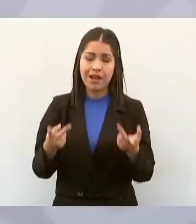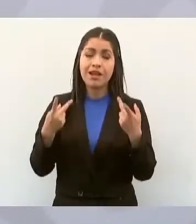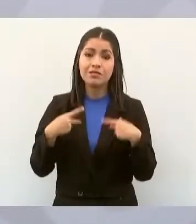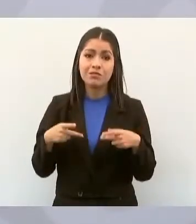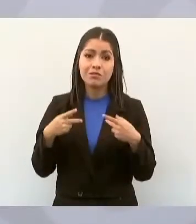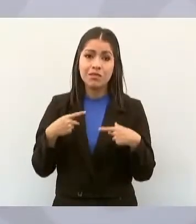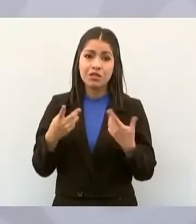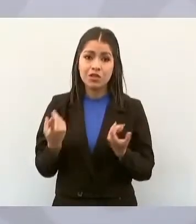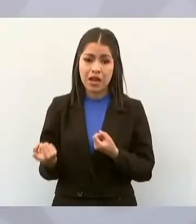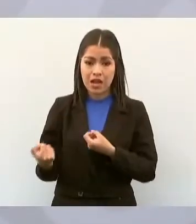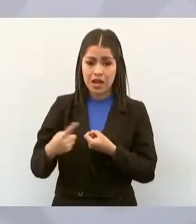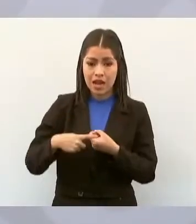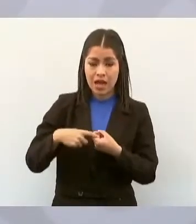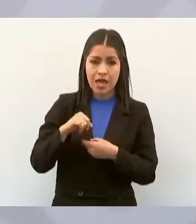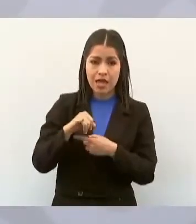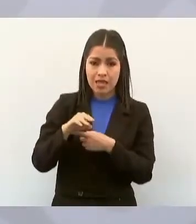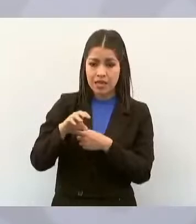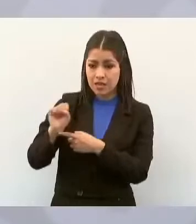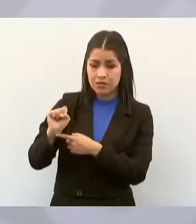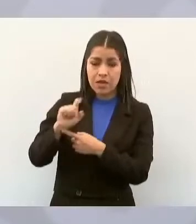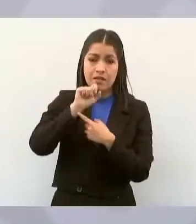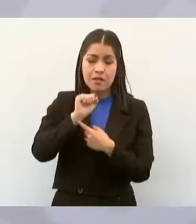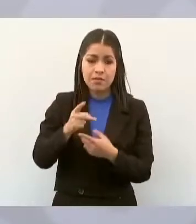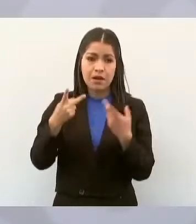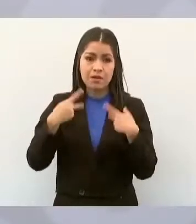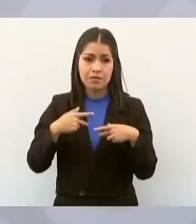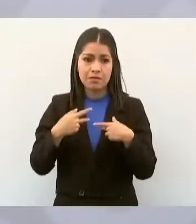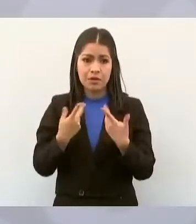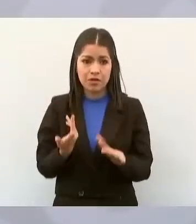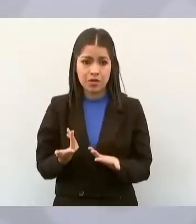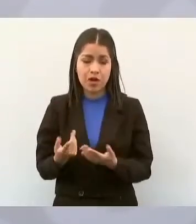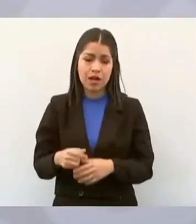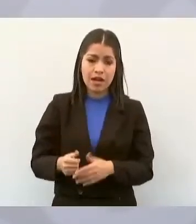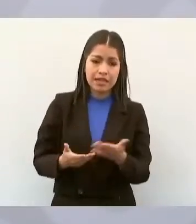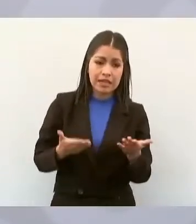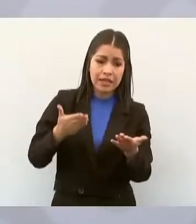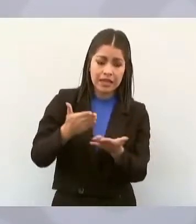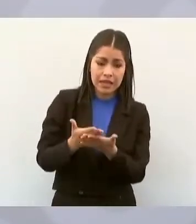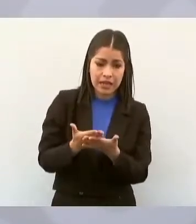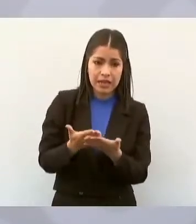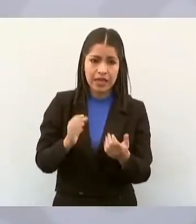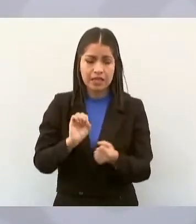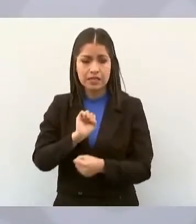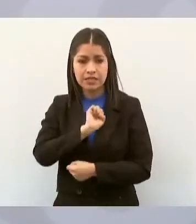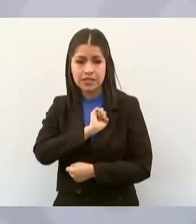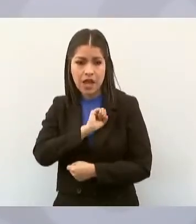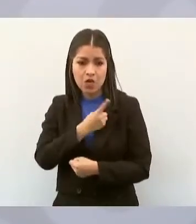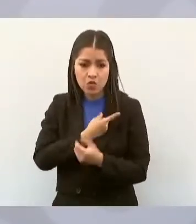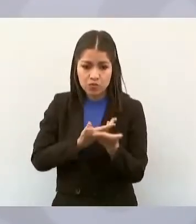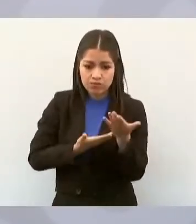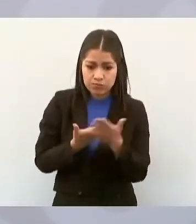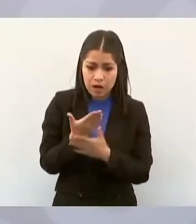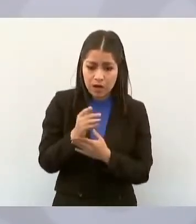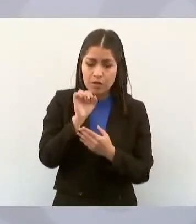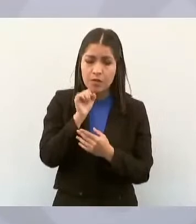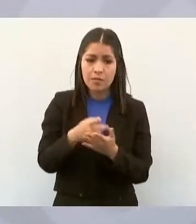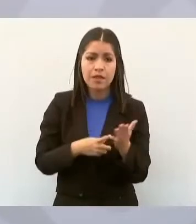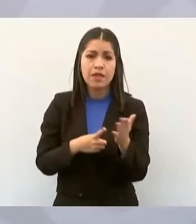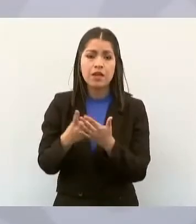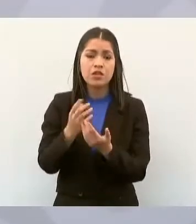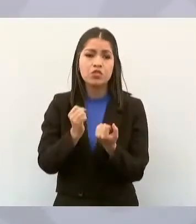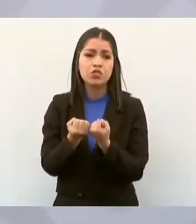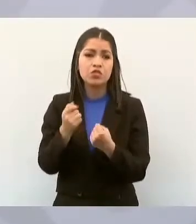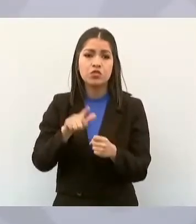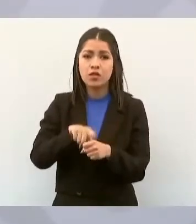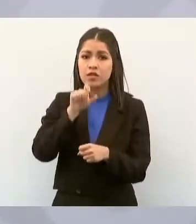IMSS, de todas las personas que son atendidas en el IMSS, de todos los derechos sociales y de la